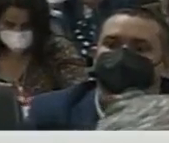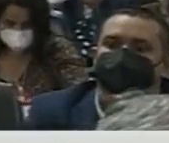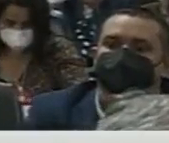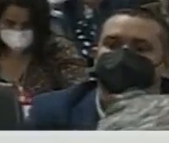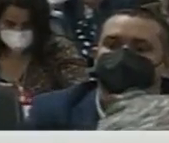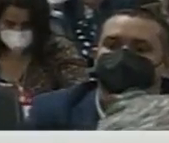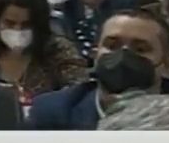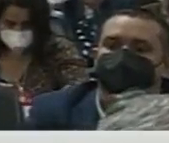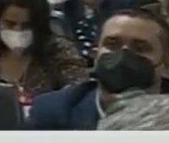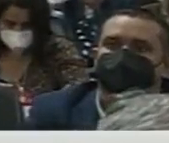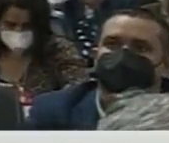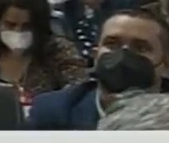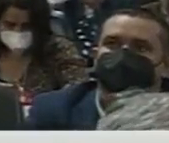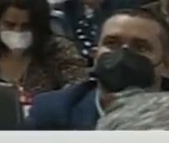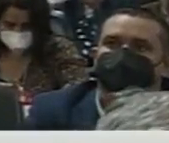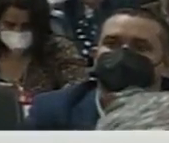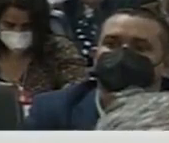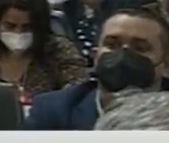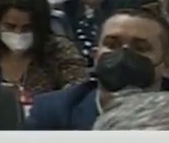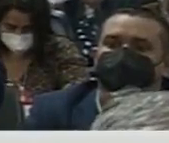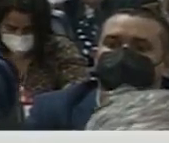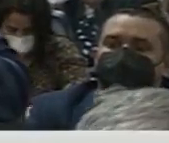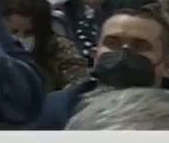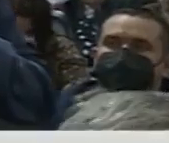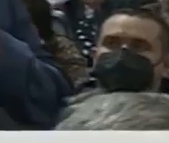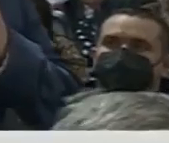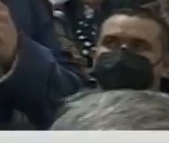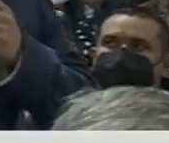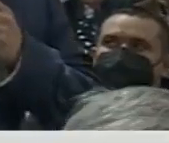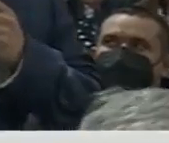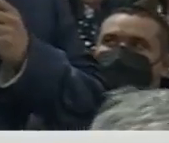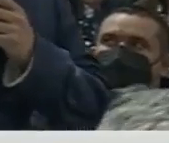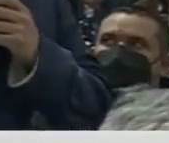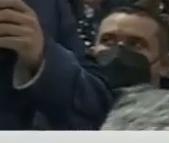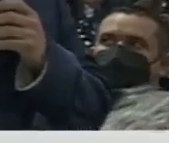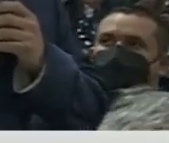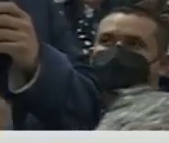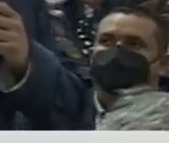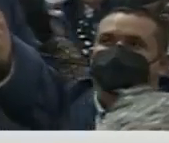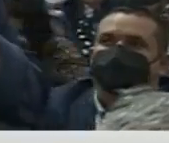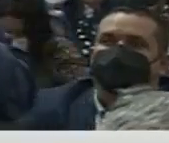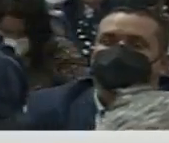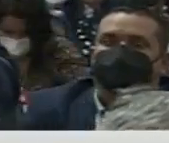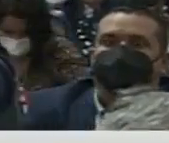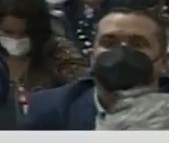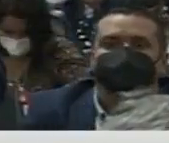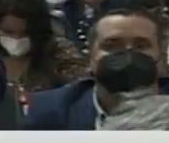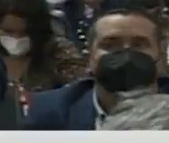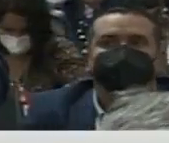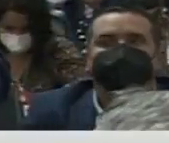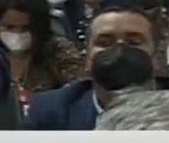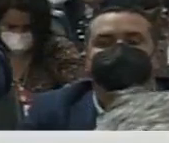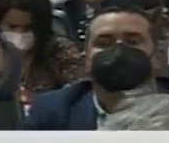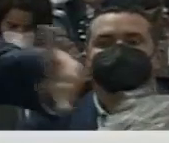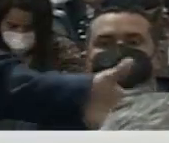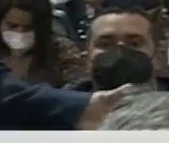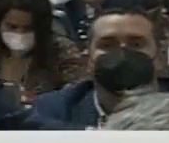diputado, que obviamente, más allá de nuestras